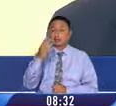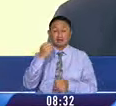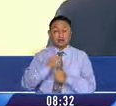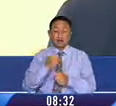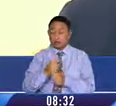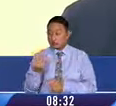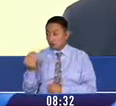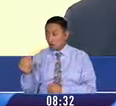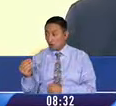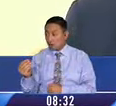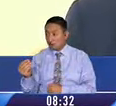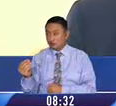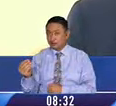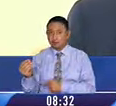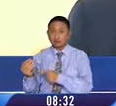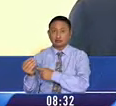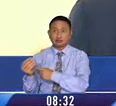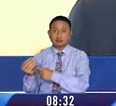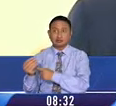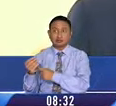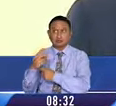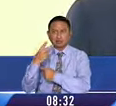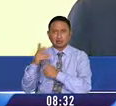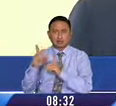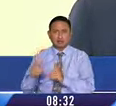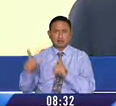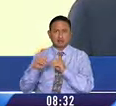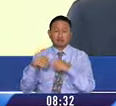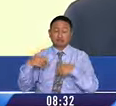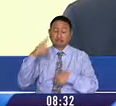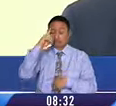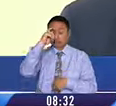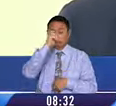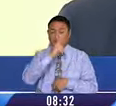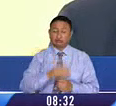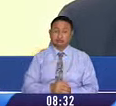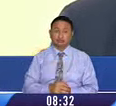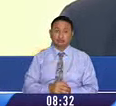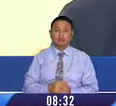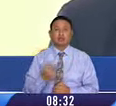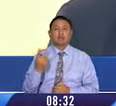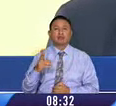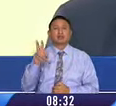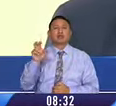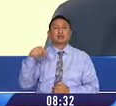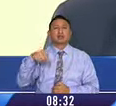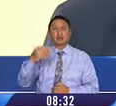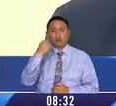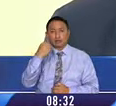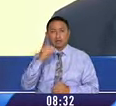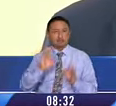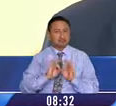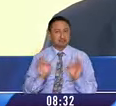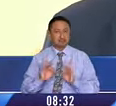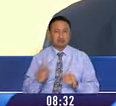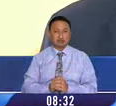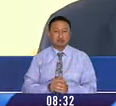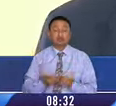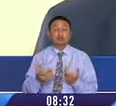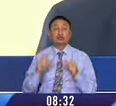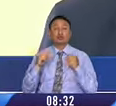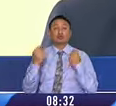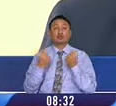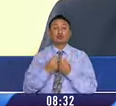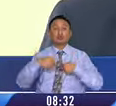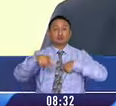juventud, que se constata en las cifras que son complicadas. Pero también el tema de desnutrición, especialmente en los grupos